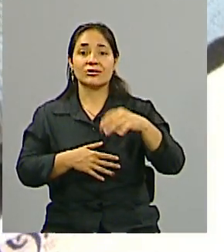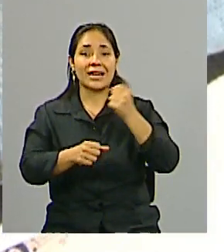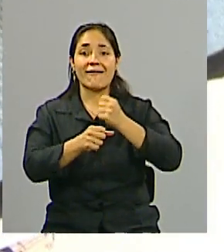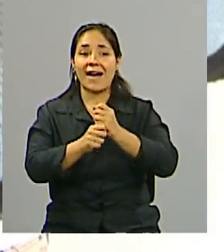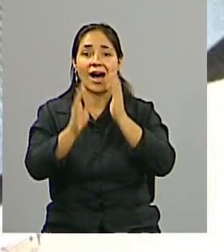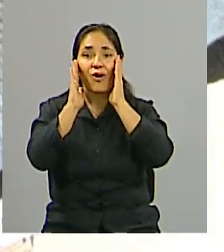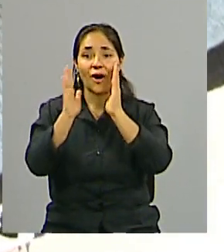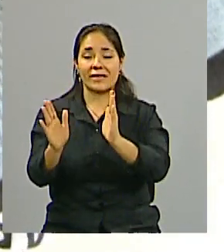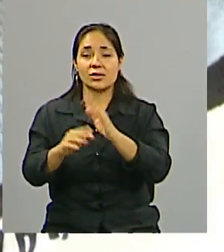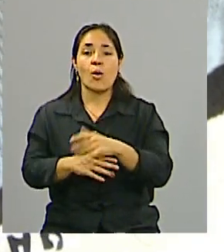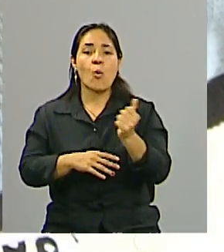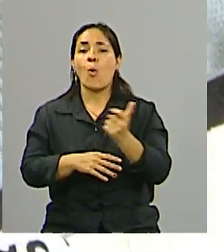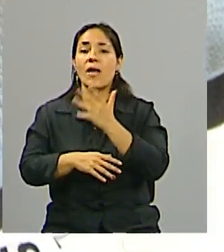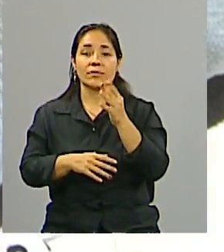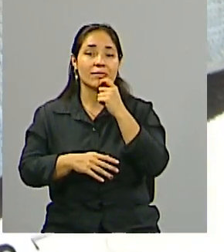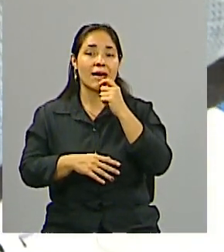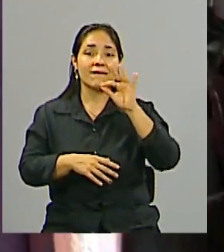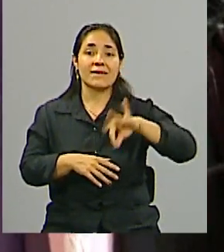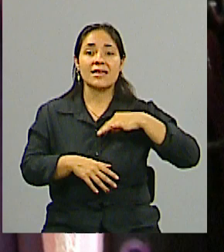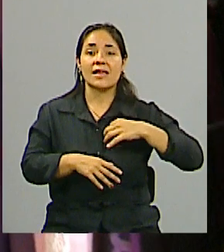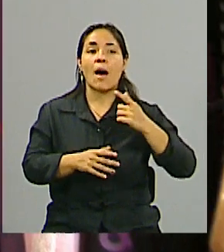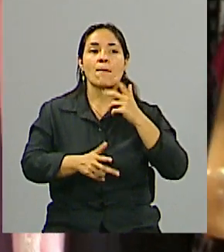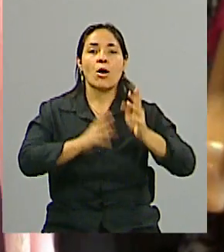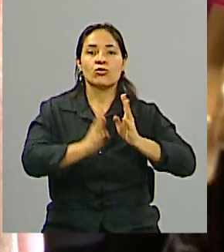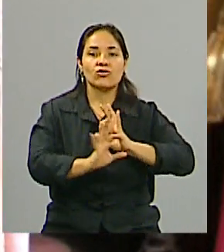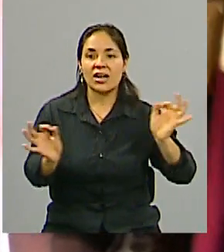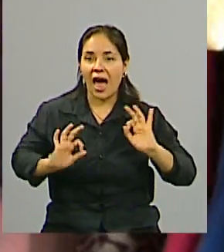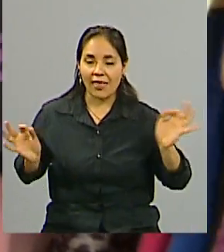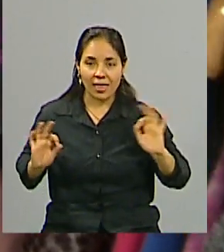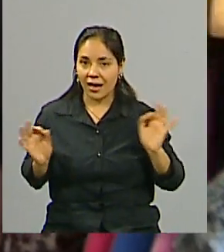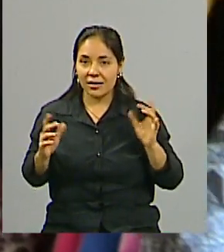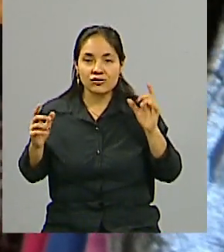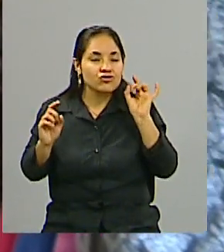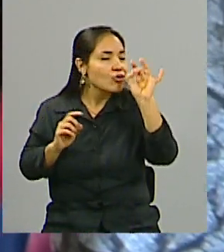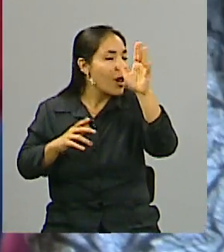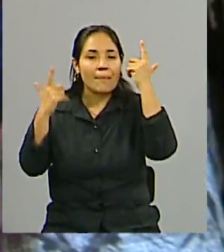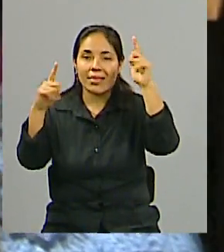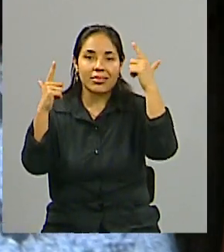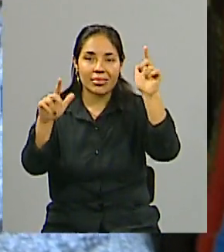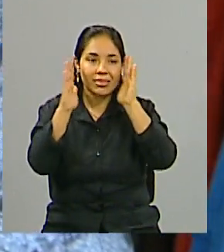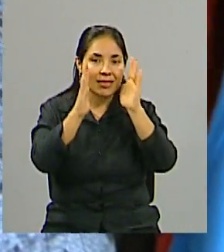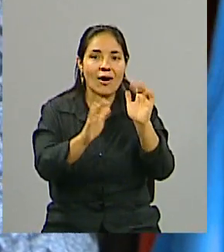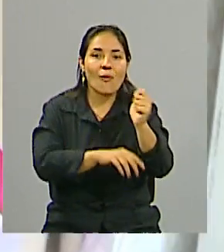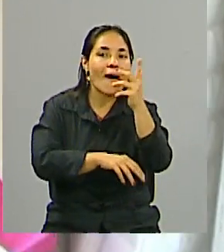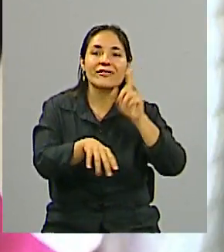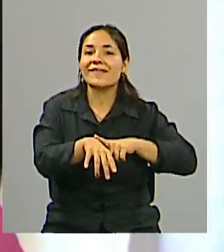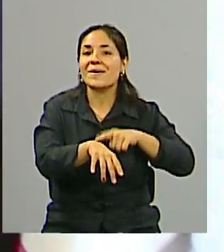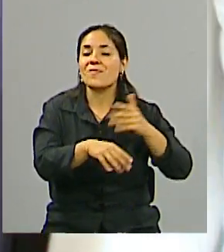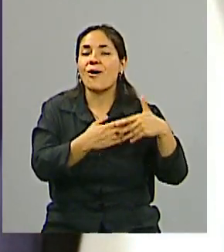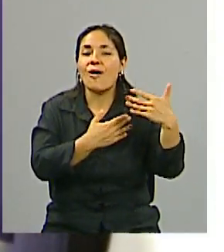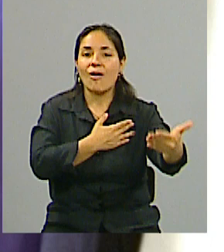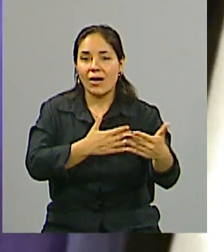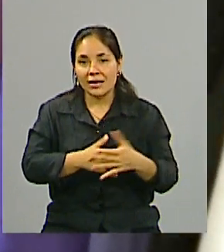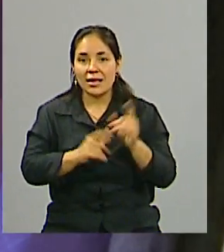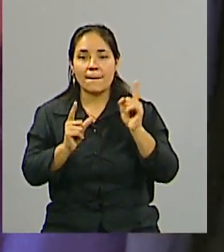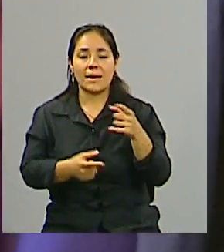y cuánto a nuestra vida no productiva? Y en función de eso también pensar cuánto tiempo, cuánta sobrecarga